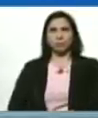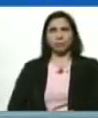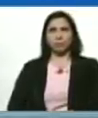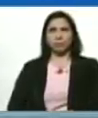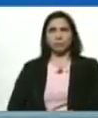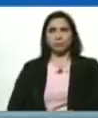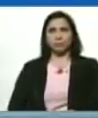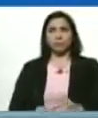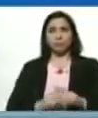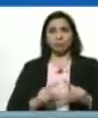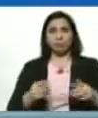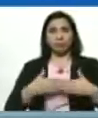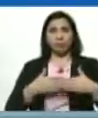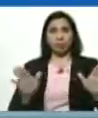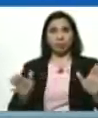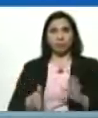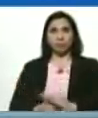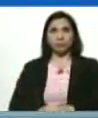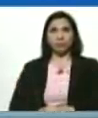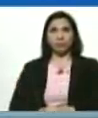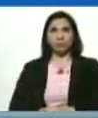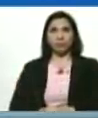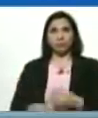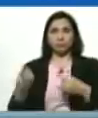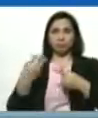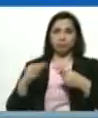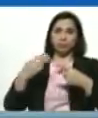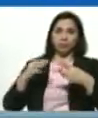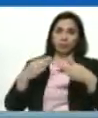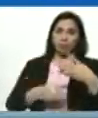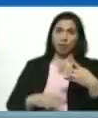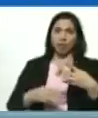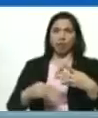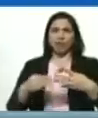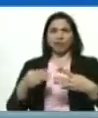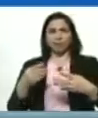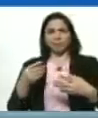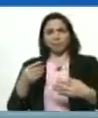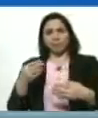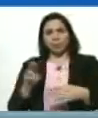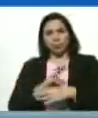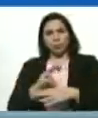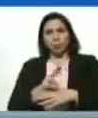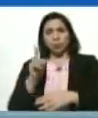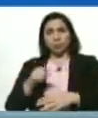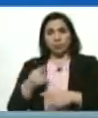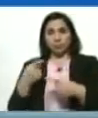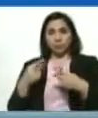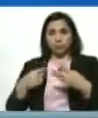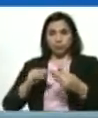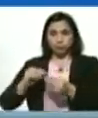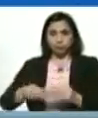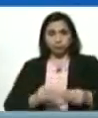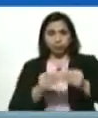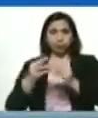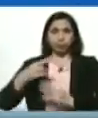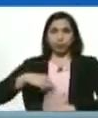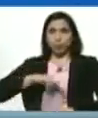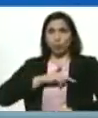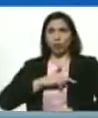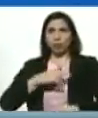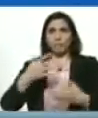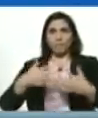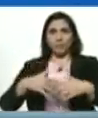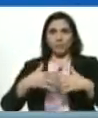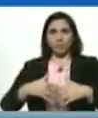y para garantizar los implementos los aditivos los insumos y los repuestos para recuperar nuestras refinerías